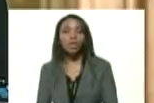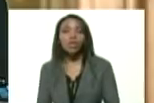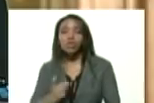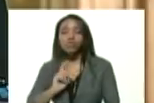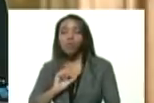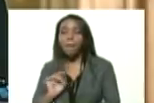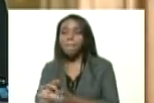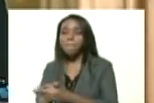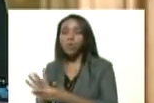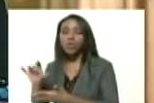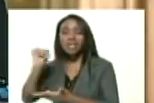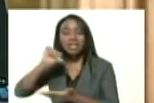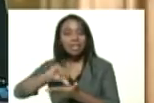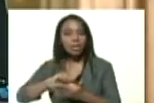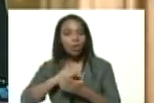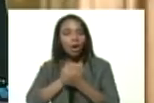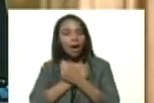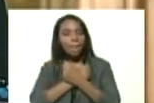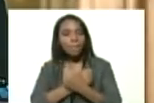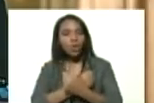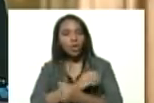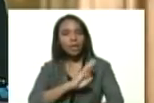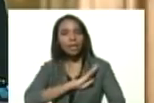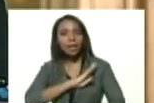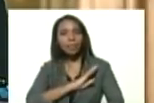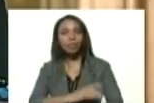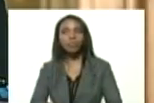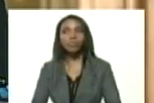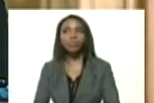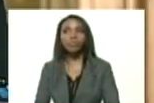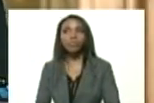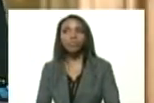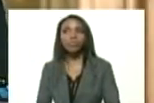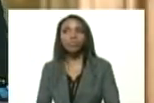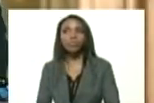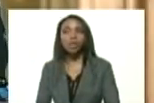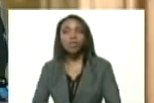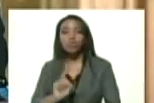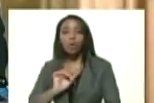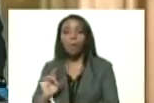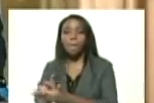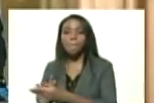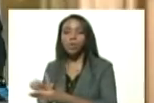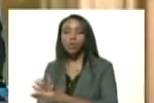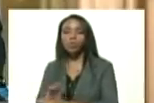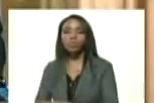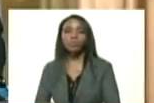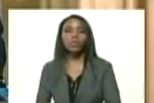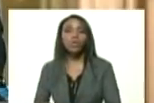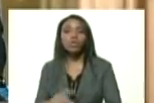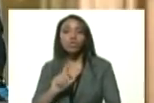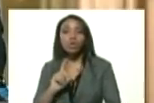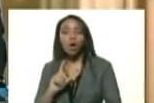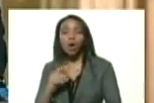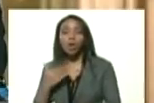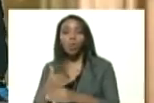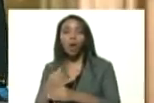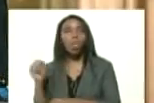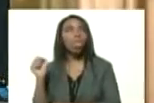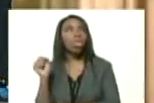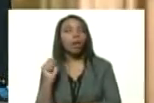sacar del centro del amor que tenemos no nos van a sacar el centro no nos descuidemos